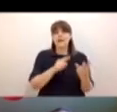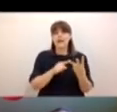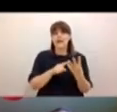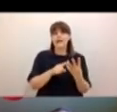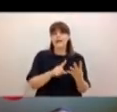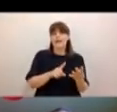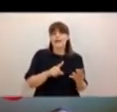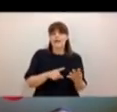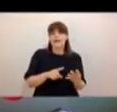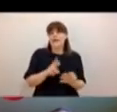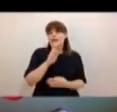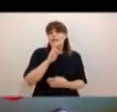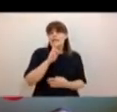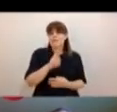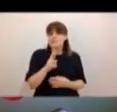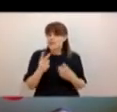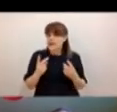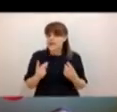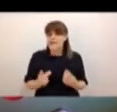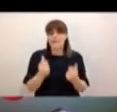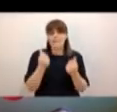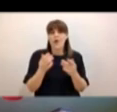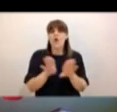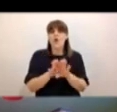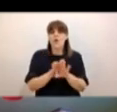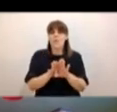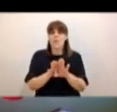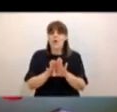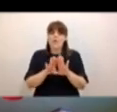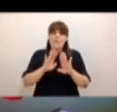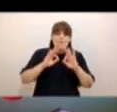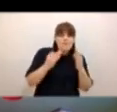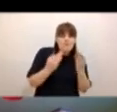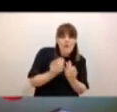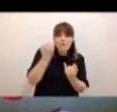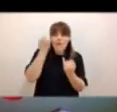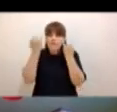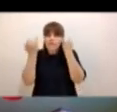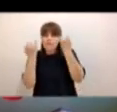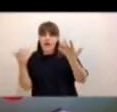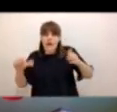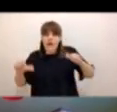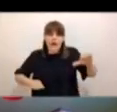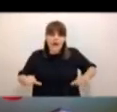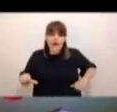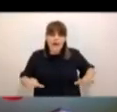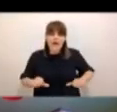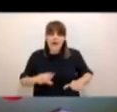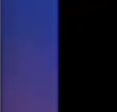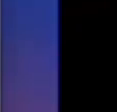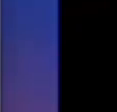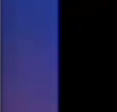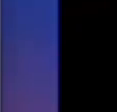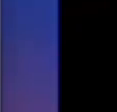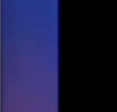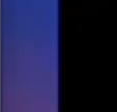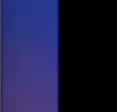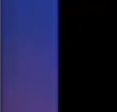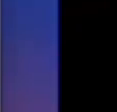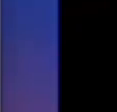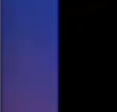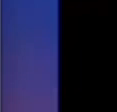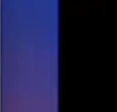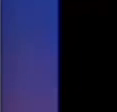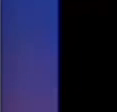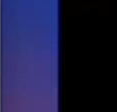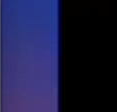hacerlo y bueno finalmente generar estrategias integrales de educación y aptitudes para la vida que nos formen durante nuestra trayectoria escolar para rechazar